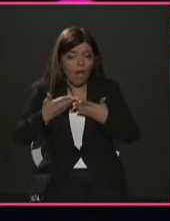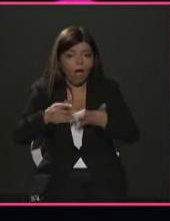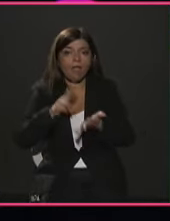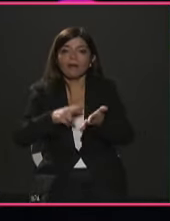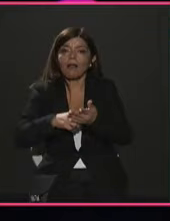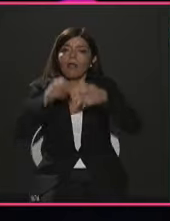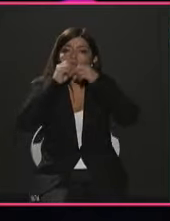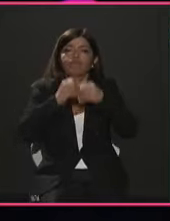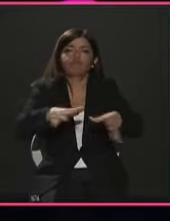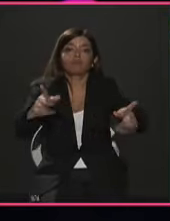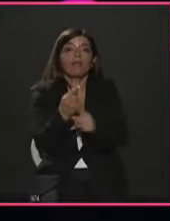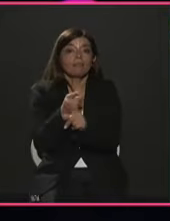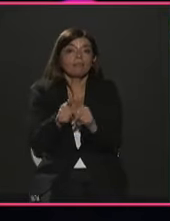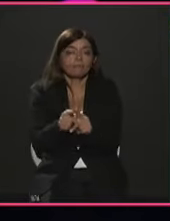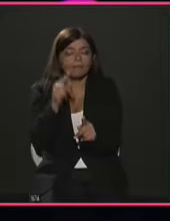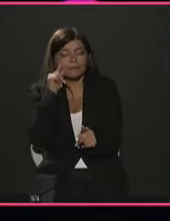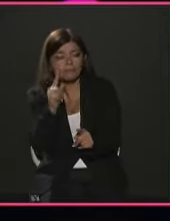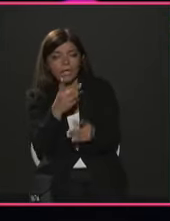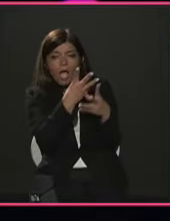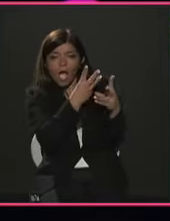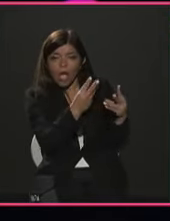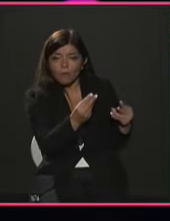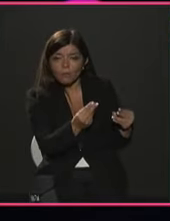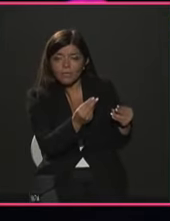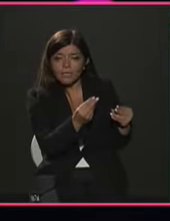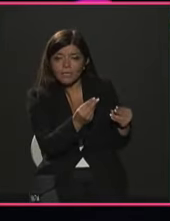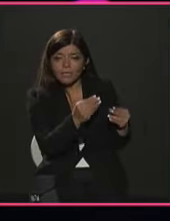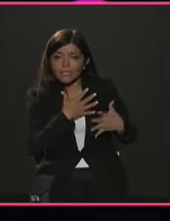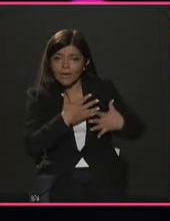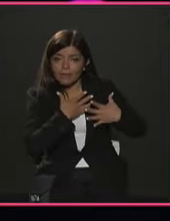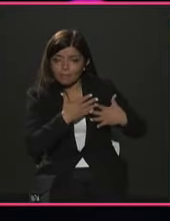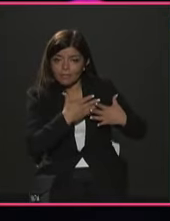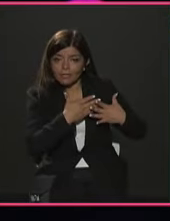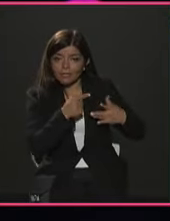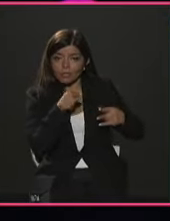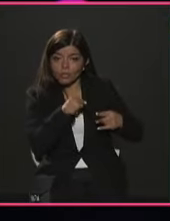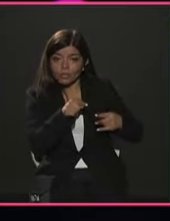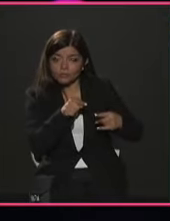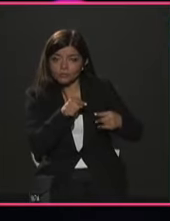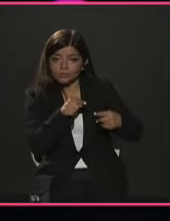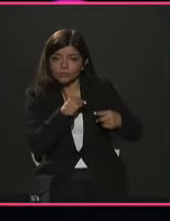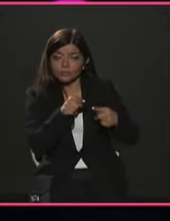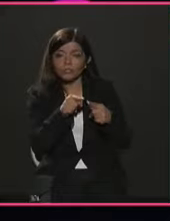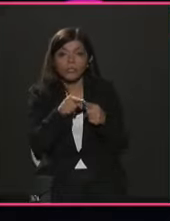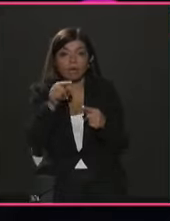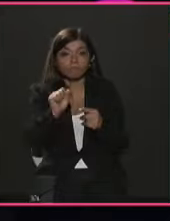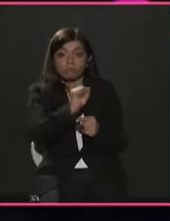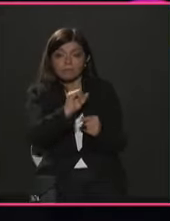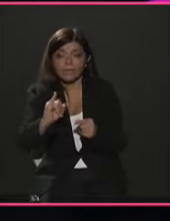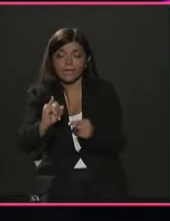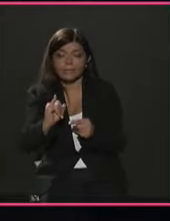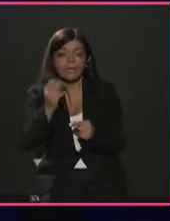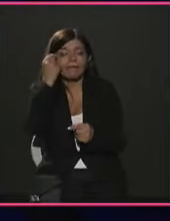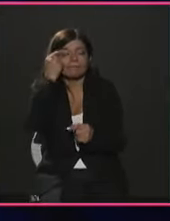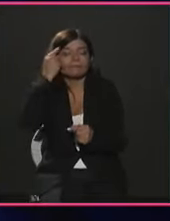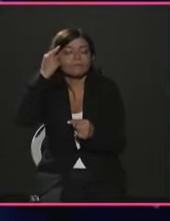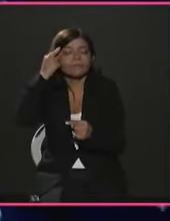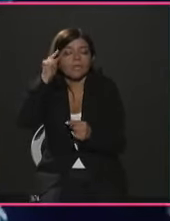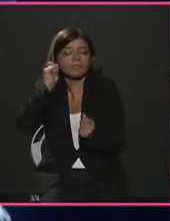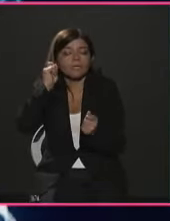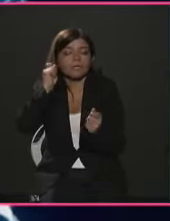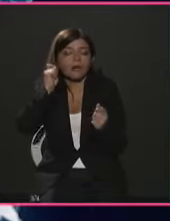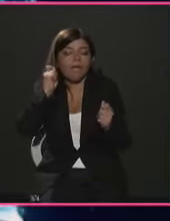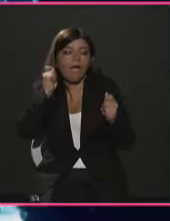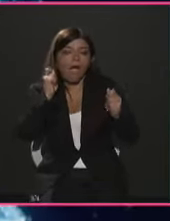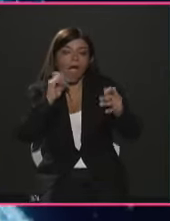realidad que está perdiéndose de la manera en la que esto de la Inteligencia artificial está reformando